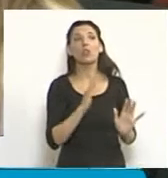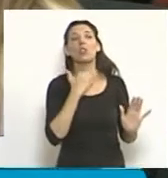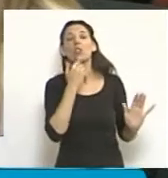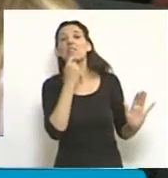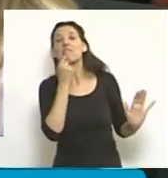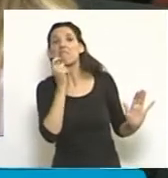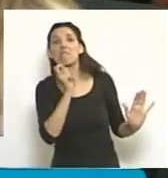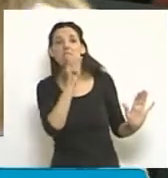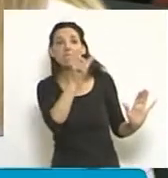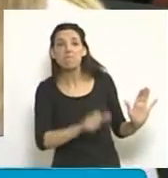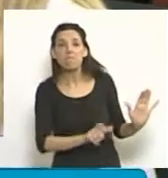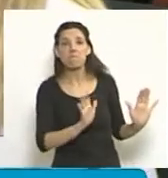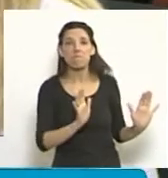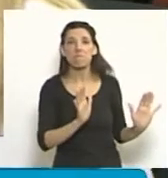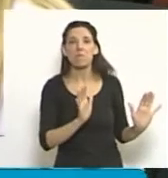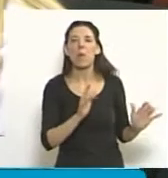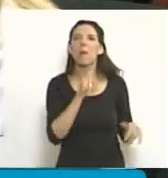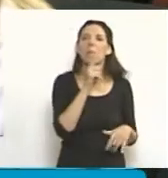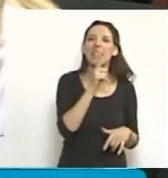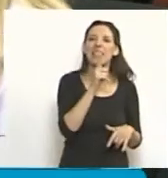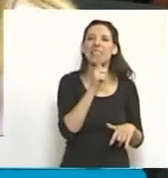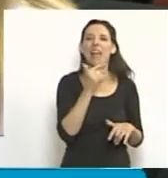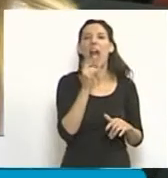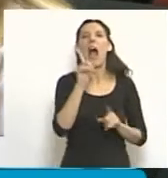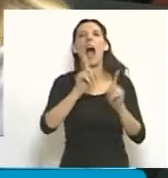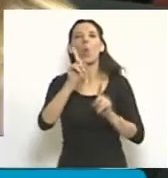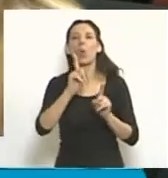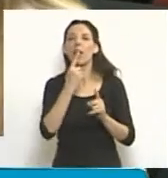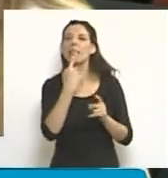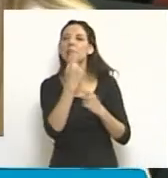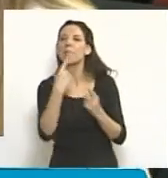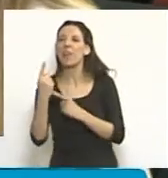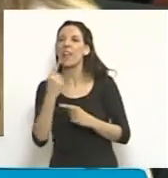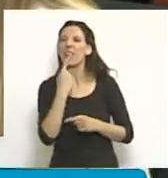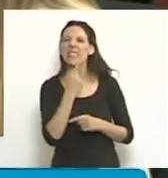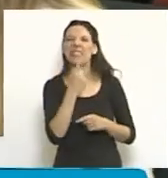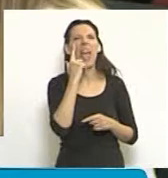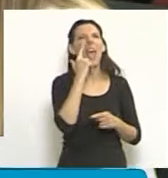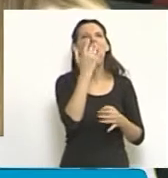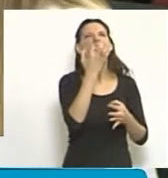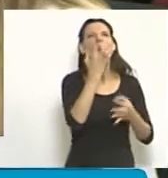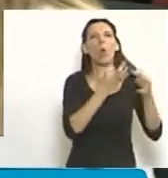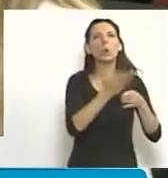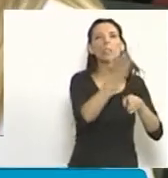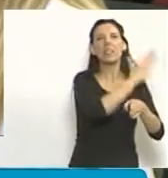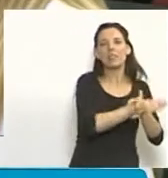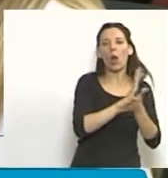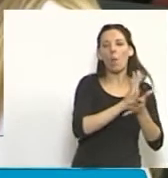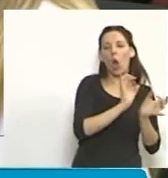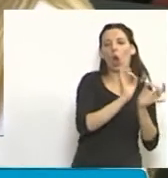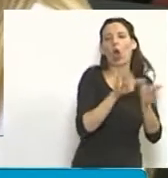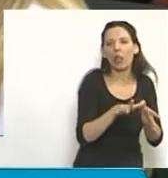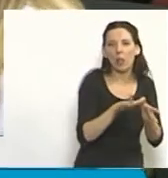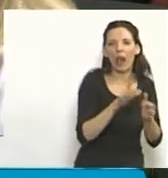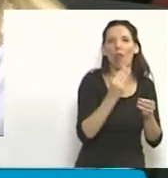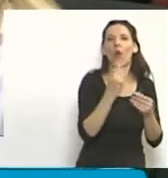adicto, no contaminado, dicen algunos, con la antigua justicia, y esto deja en evidencia